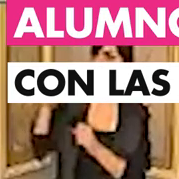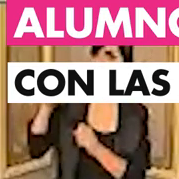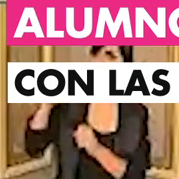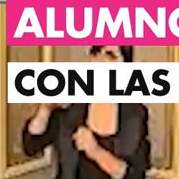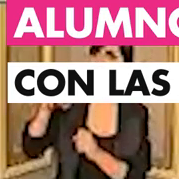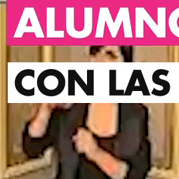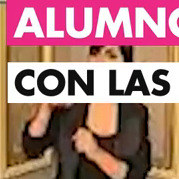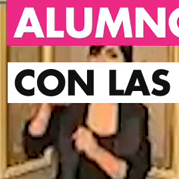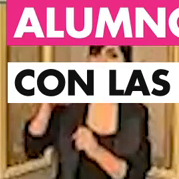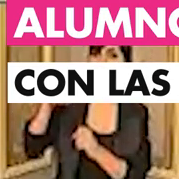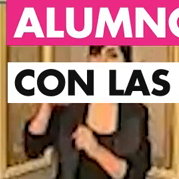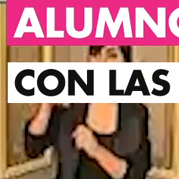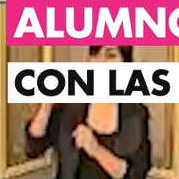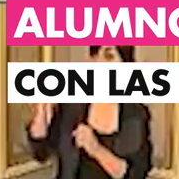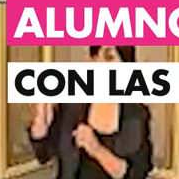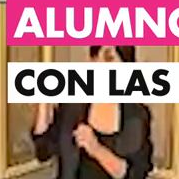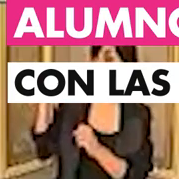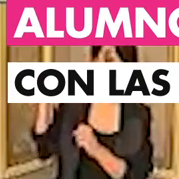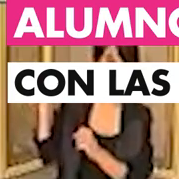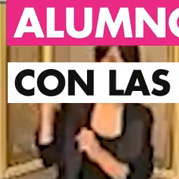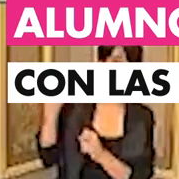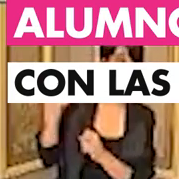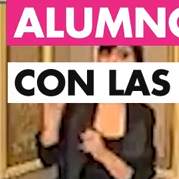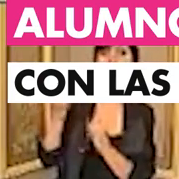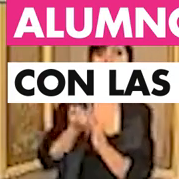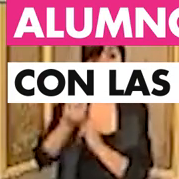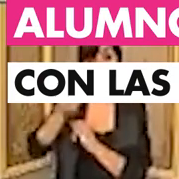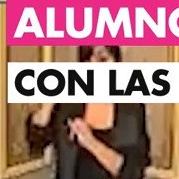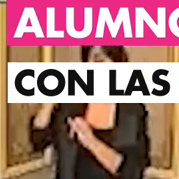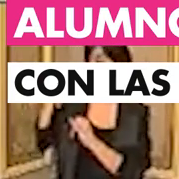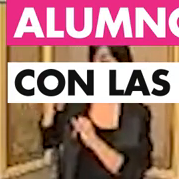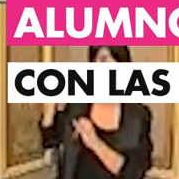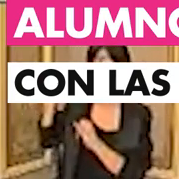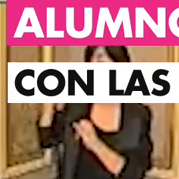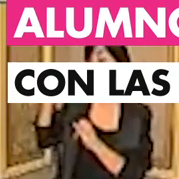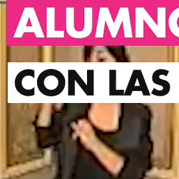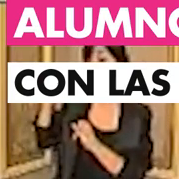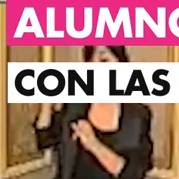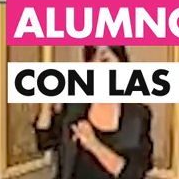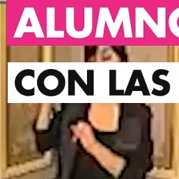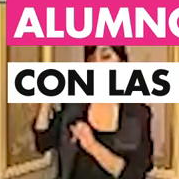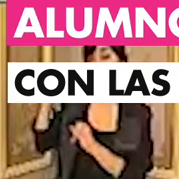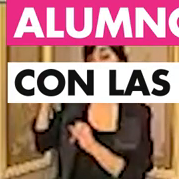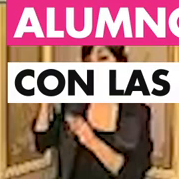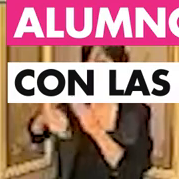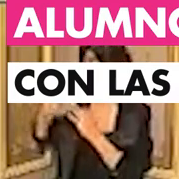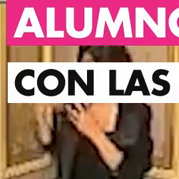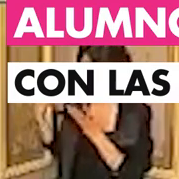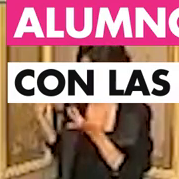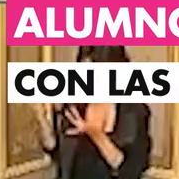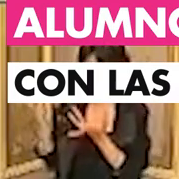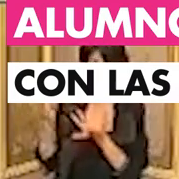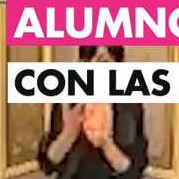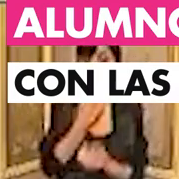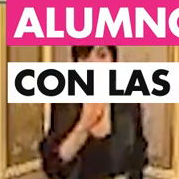el Congreso del Estado. De acuerdo con Sorcia Ramírez, los alumnos de primaria y secundaria tienen fallas en el dominio